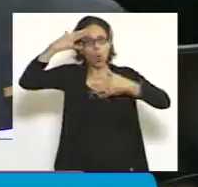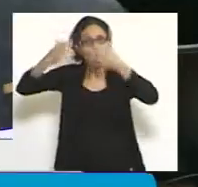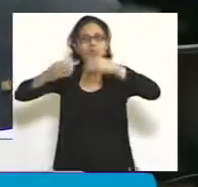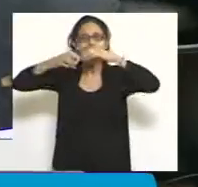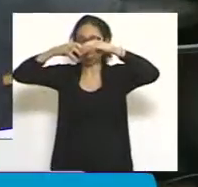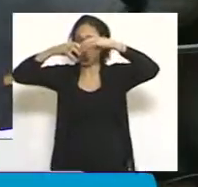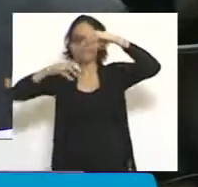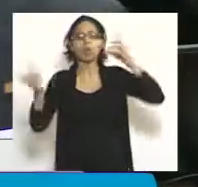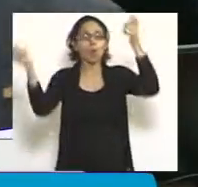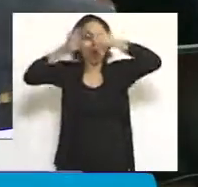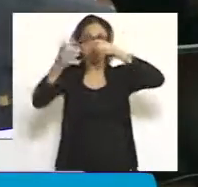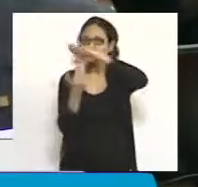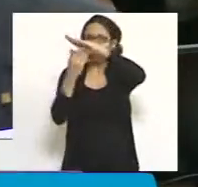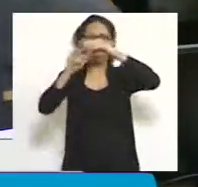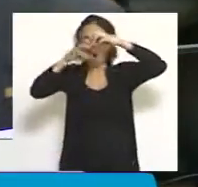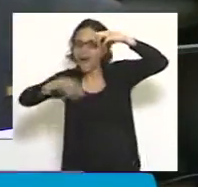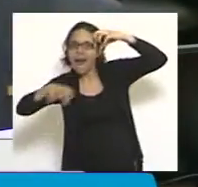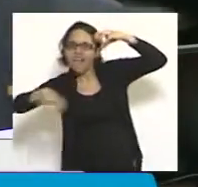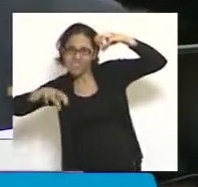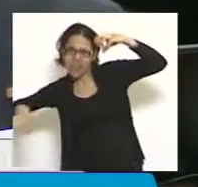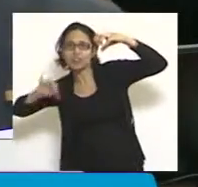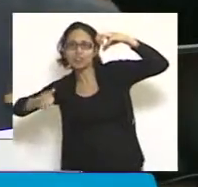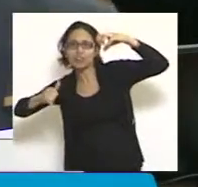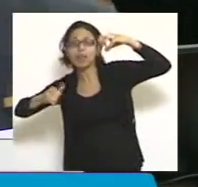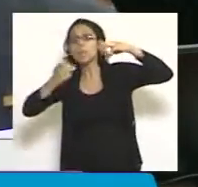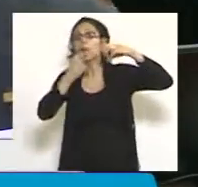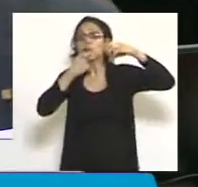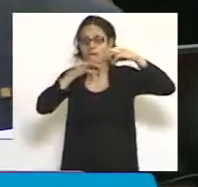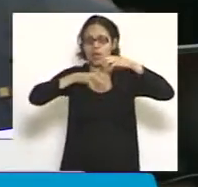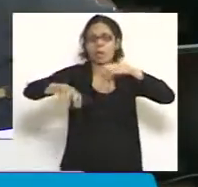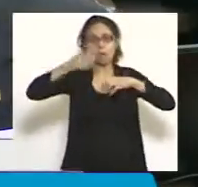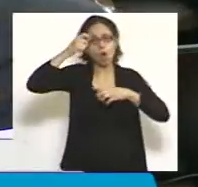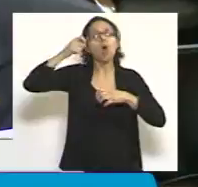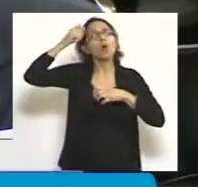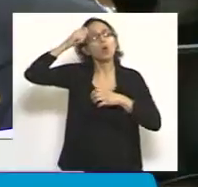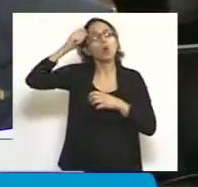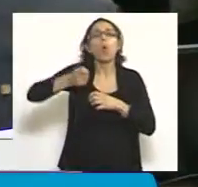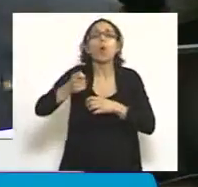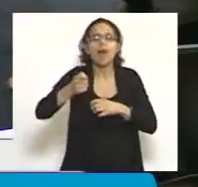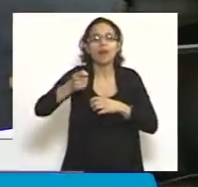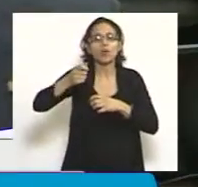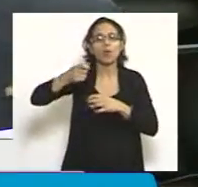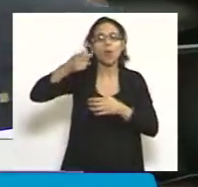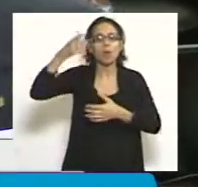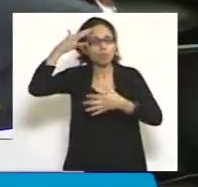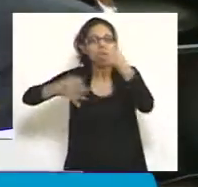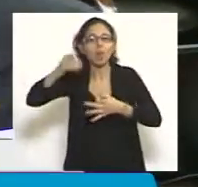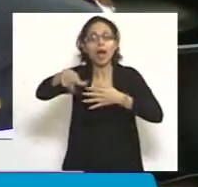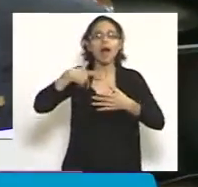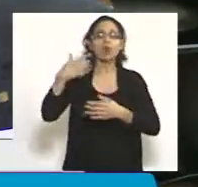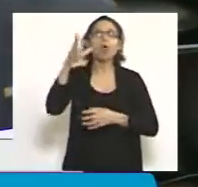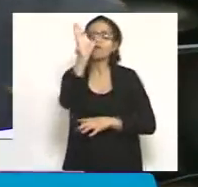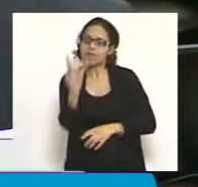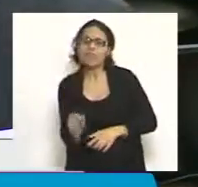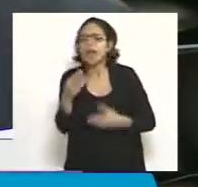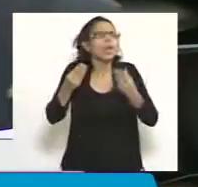la Nación, pero no se aclara que es para los juzgados federales y o nacionales, con lo cual puede llegar a interpretarse